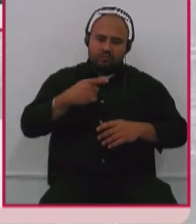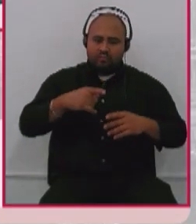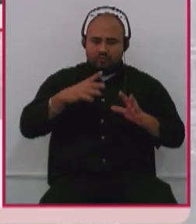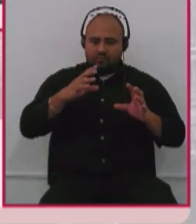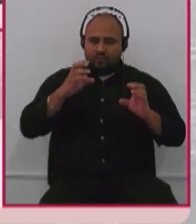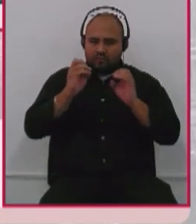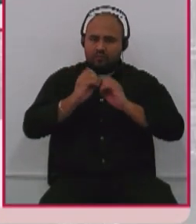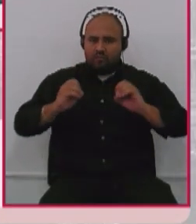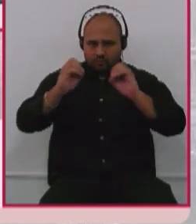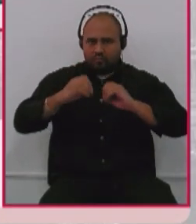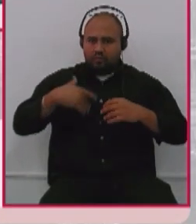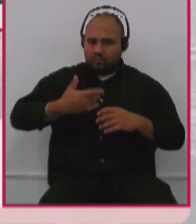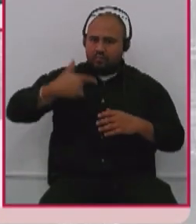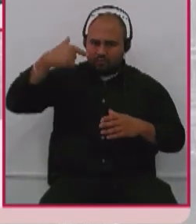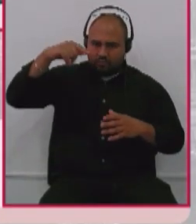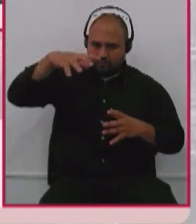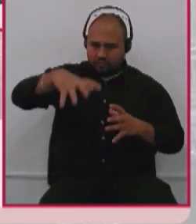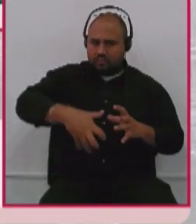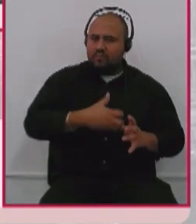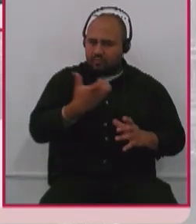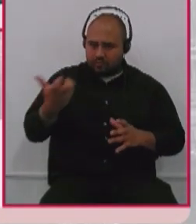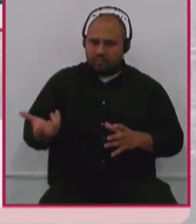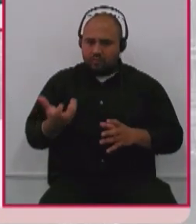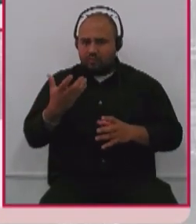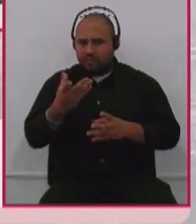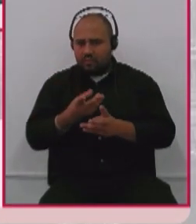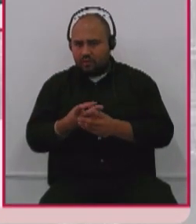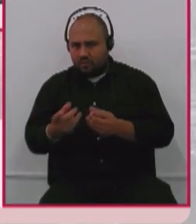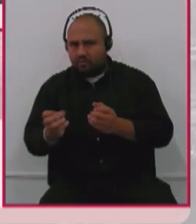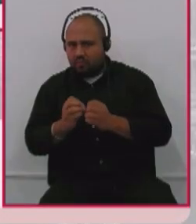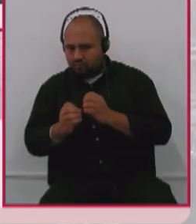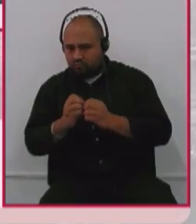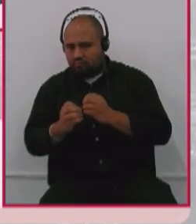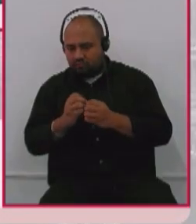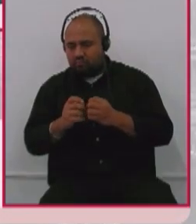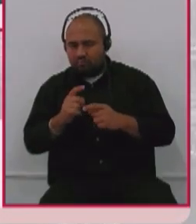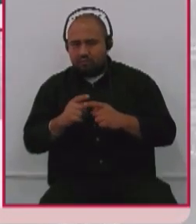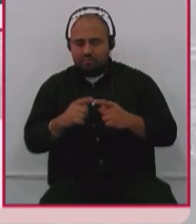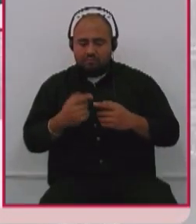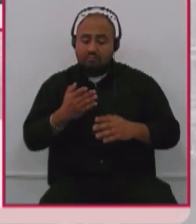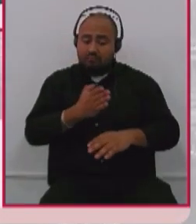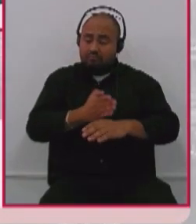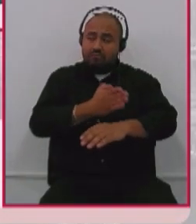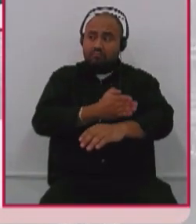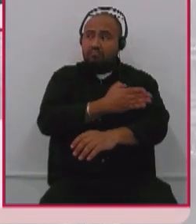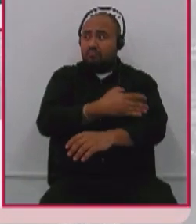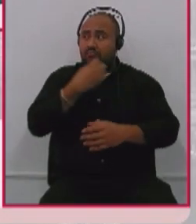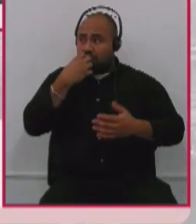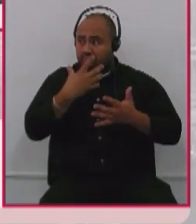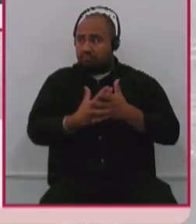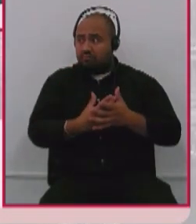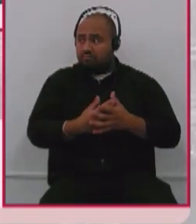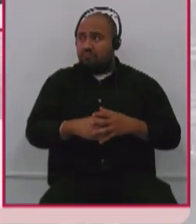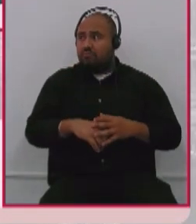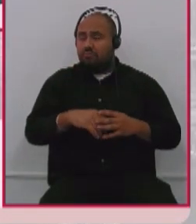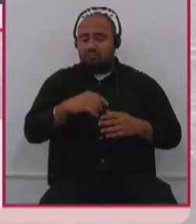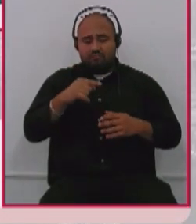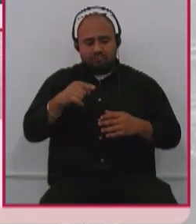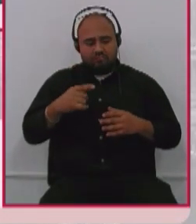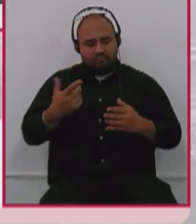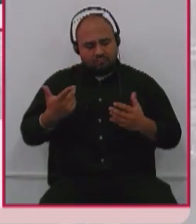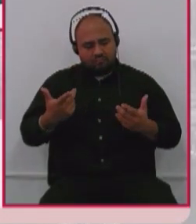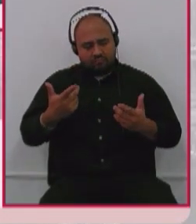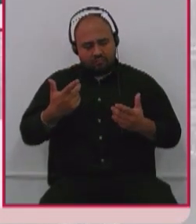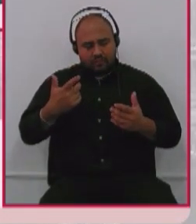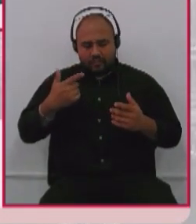sino también mejoró la empleabilidad, ¿no? Y una muestra de eso es que Fabio y yo tenemos trabajo, ¿no? Y la lección clave acá